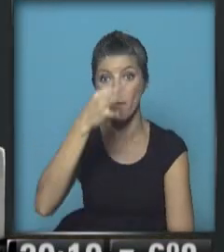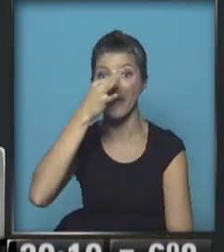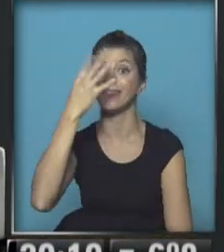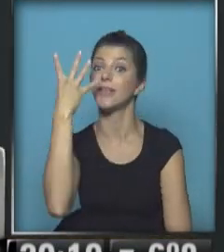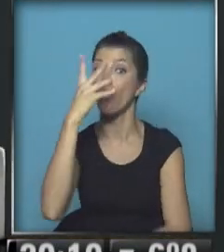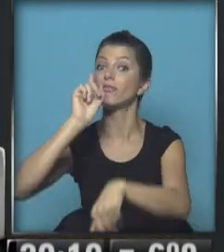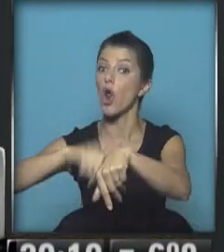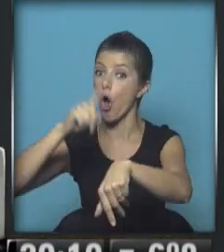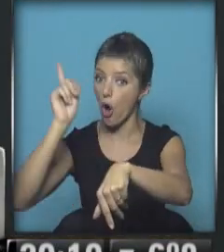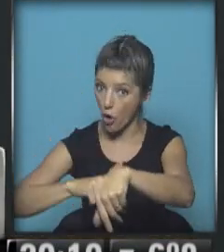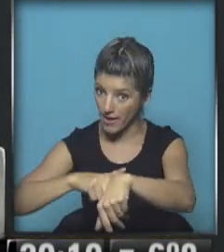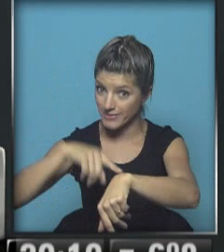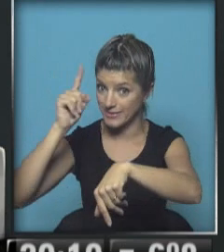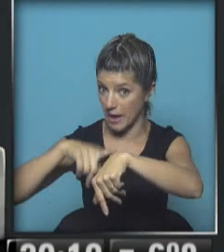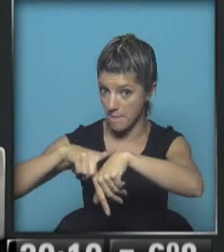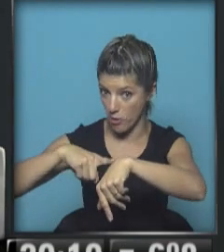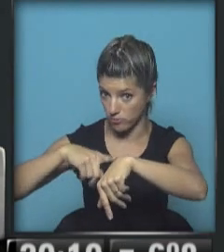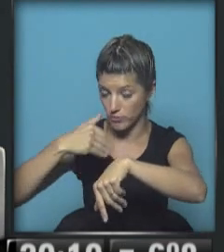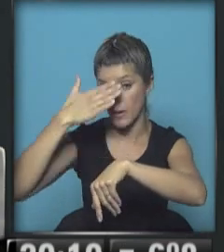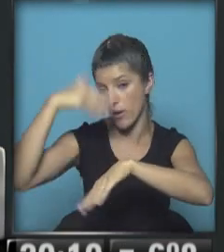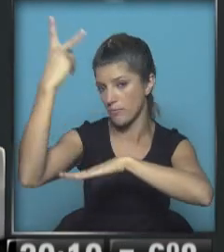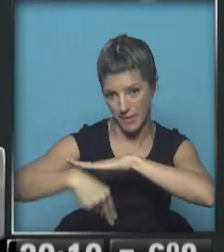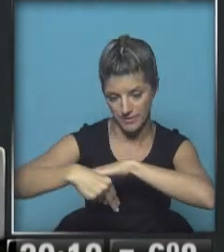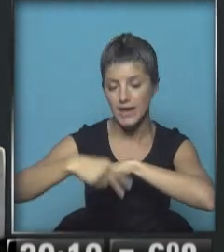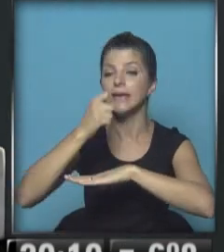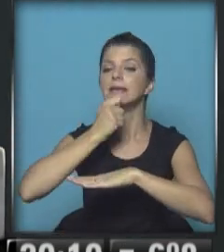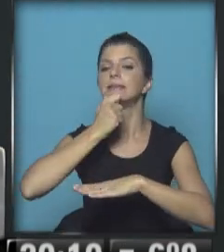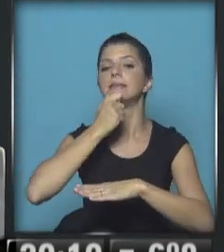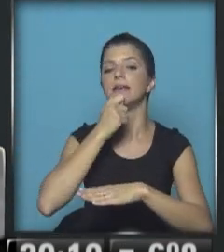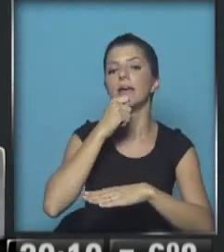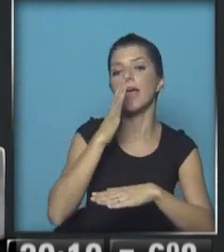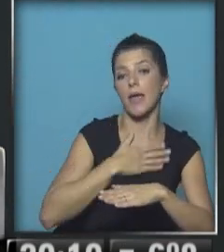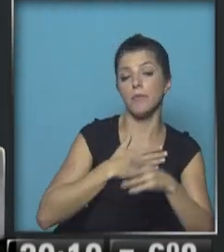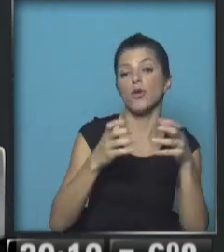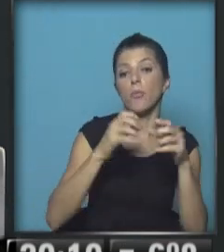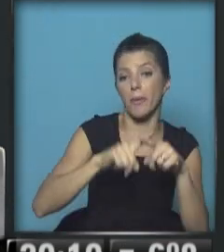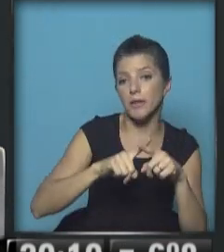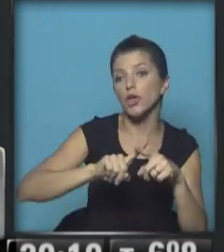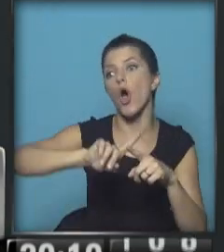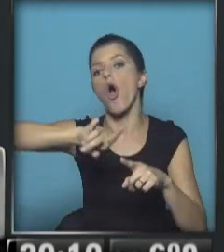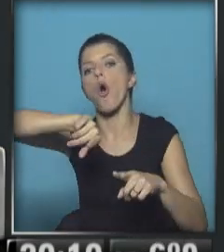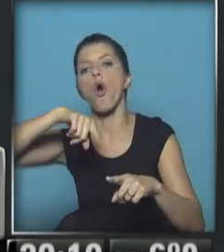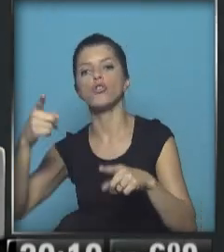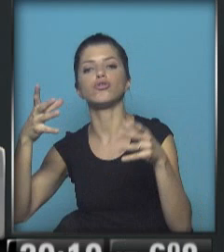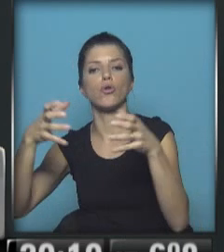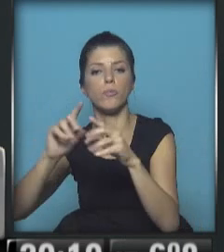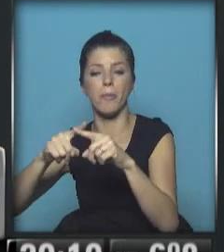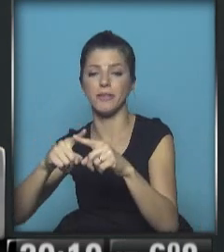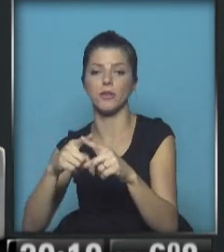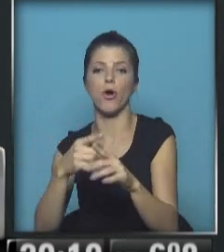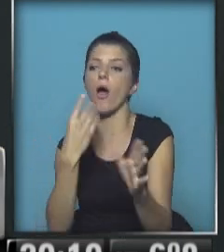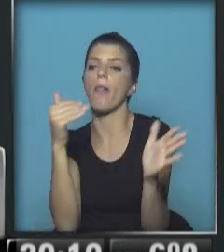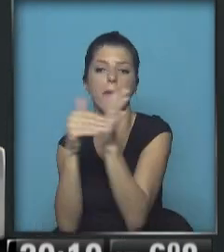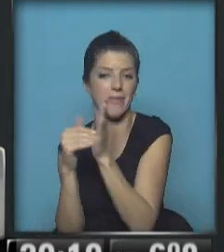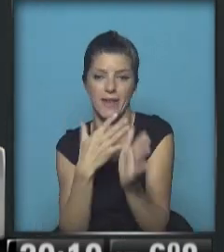Si hubiera otro en mi caso Y seguramente los otros partidos con conforme sus propias decisiones este podrán